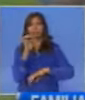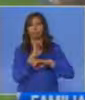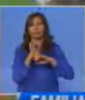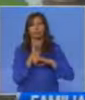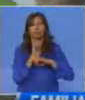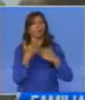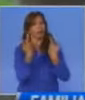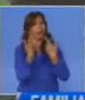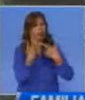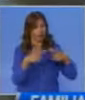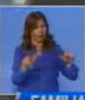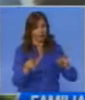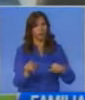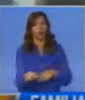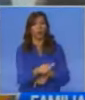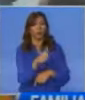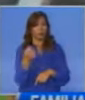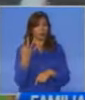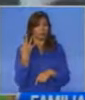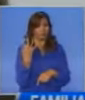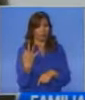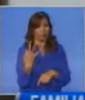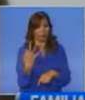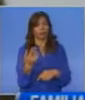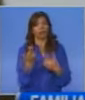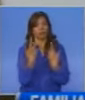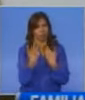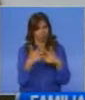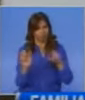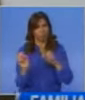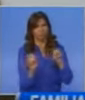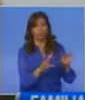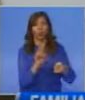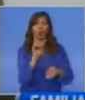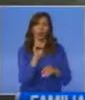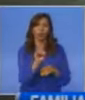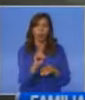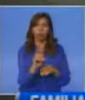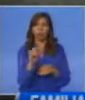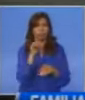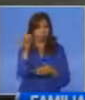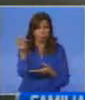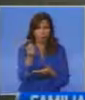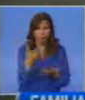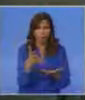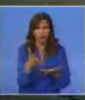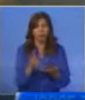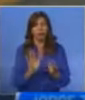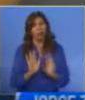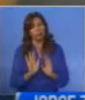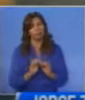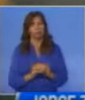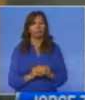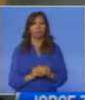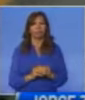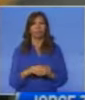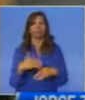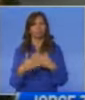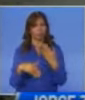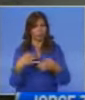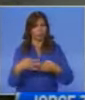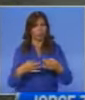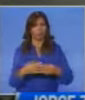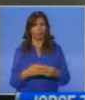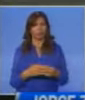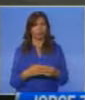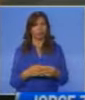fueron exonerados, solo uno quedó para investigaciones, por no estar presente. Bueno, se ha hecho justicia. La verdad también,